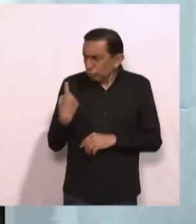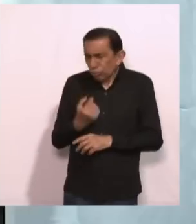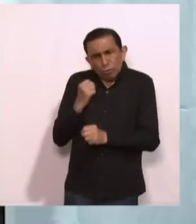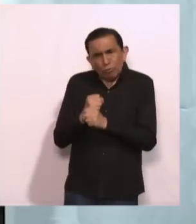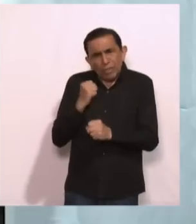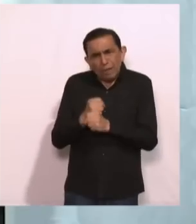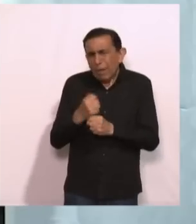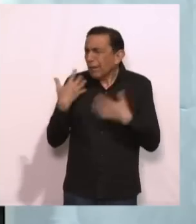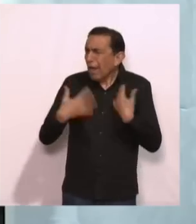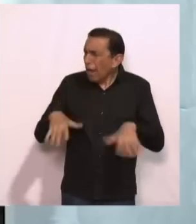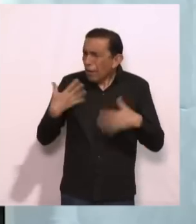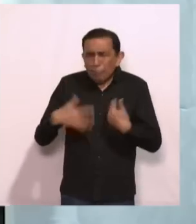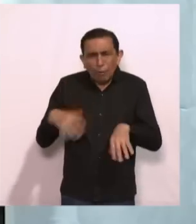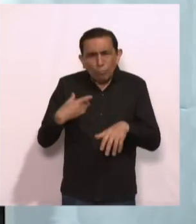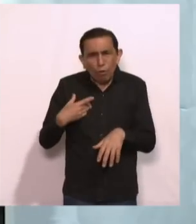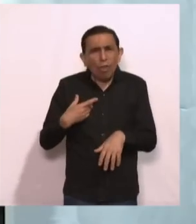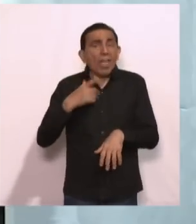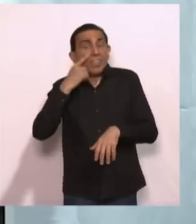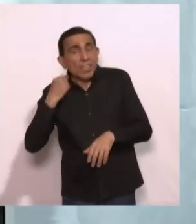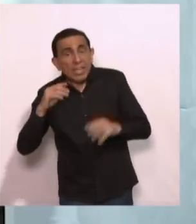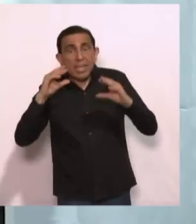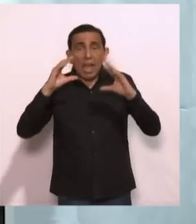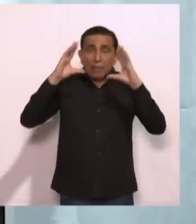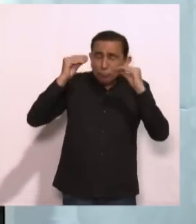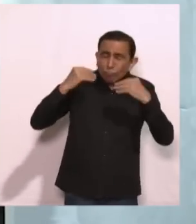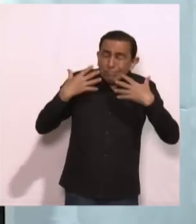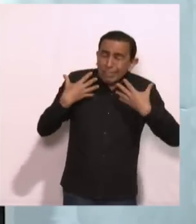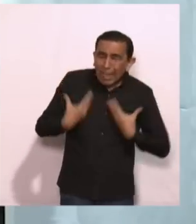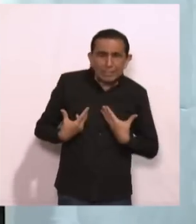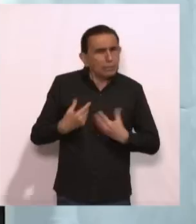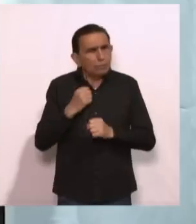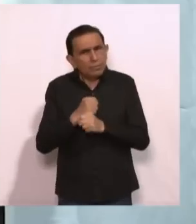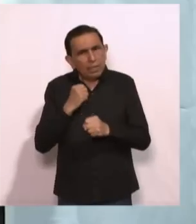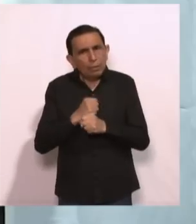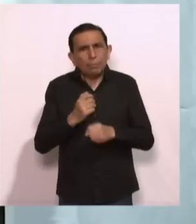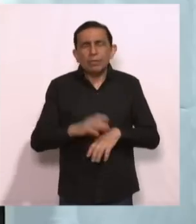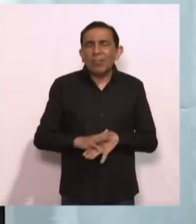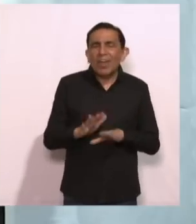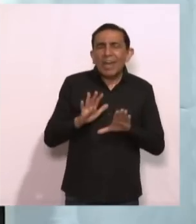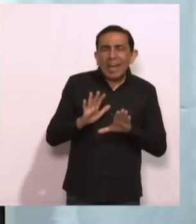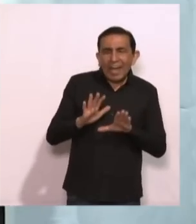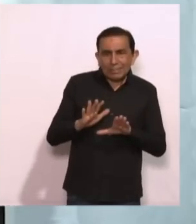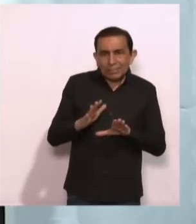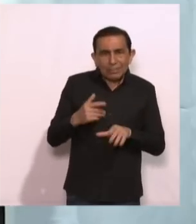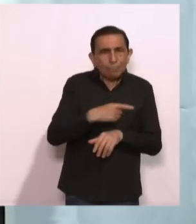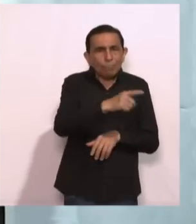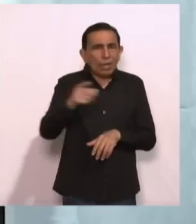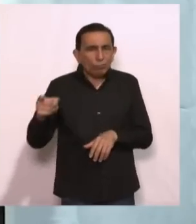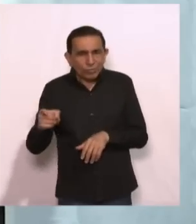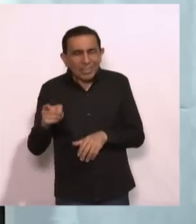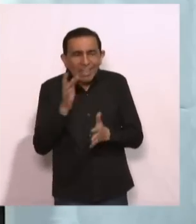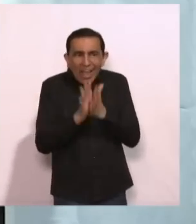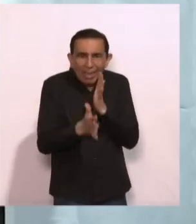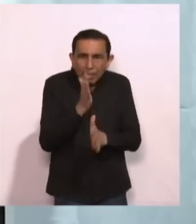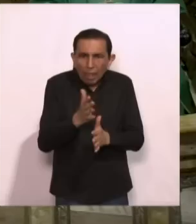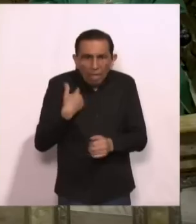trabajábamos duramente día y noche hasta cansarnos, con tal de no ser una carga para ninguno de